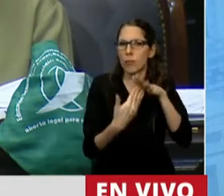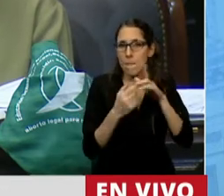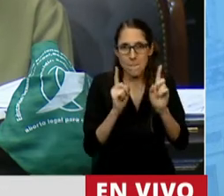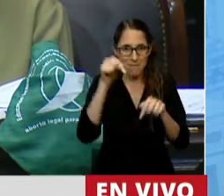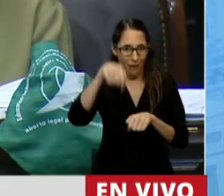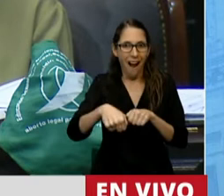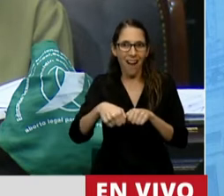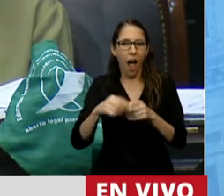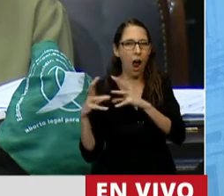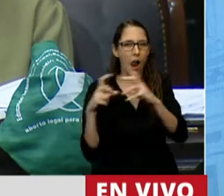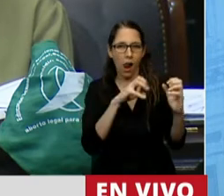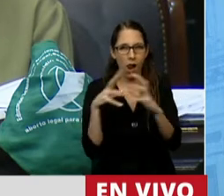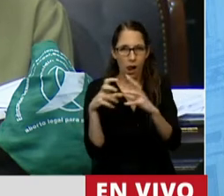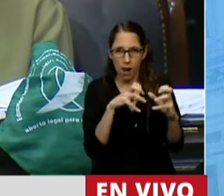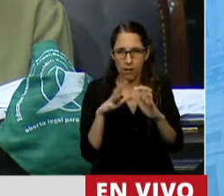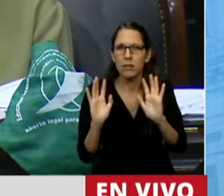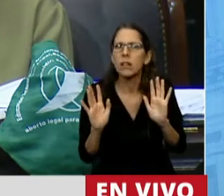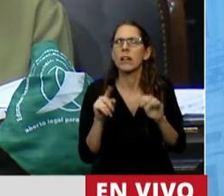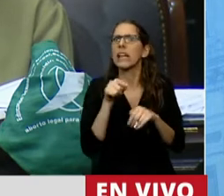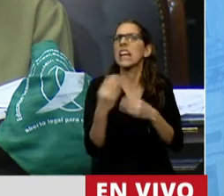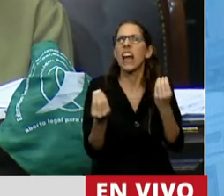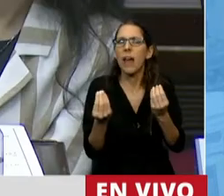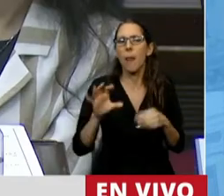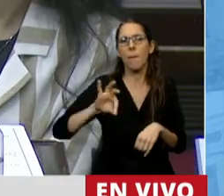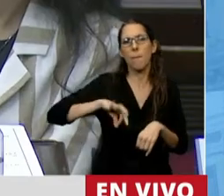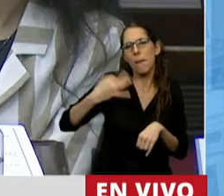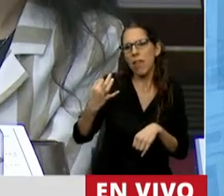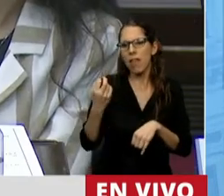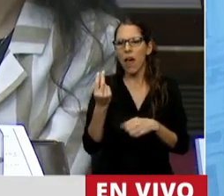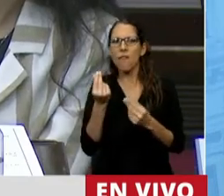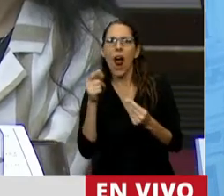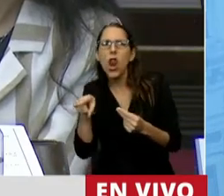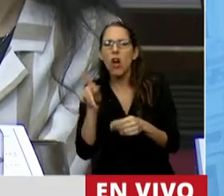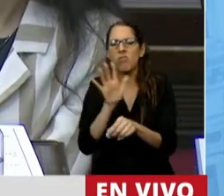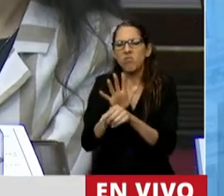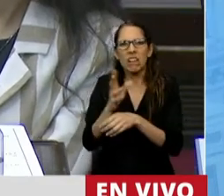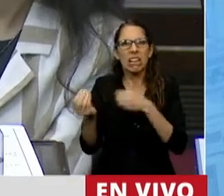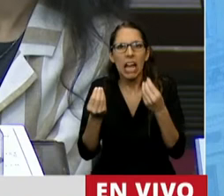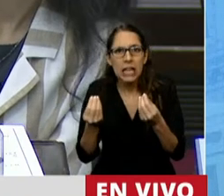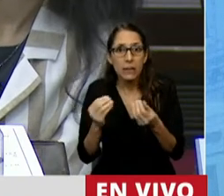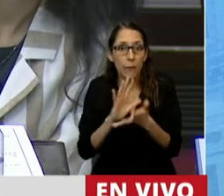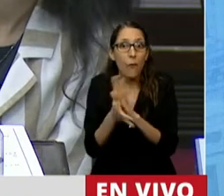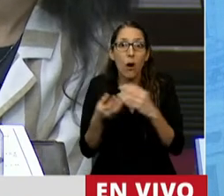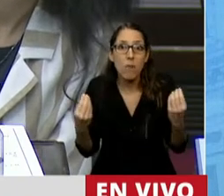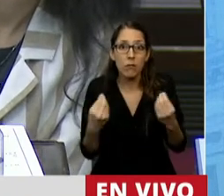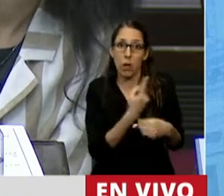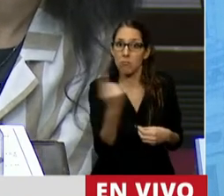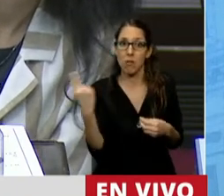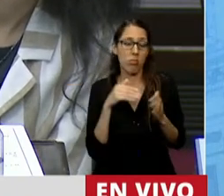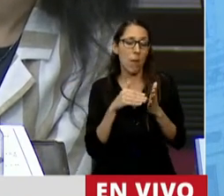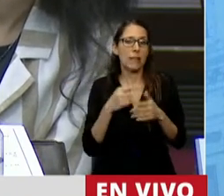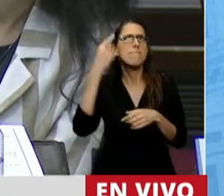acá y que es muy importante, del significado y el valor de la vida. Respondiendo a nuestras conciencias, presidente, y a